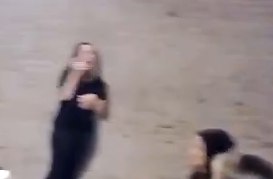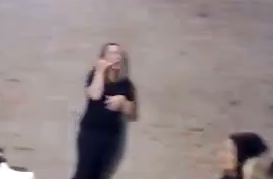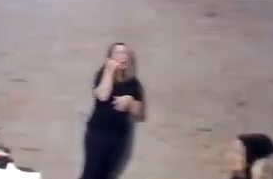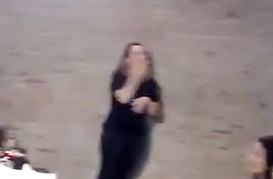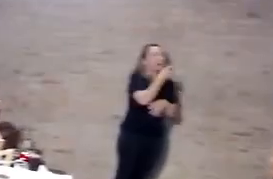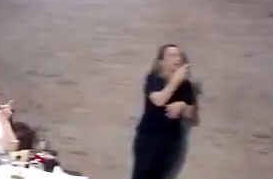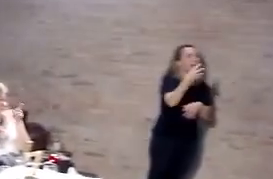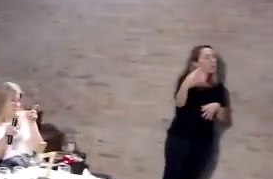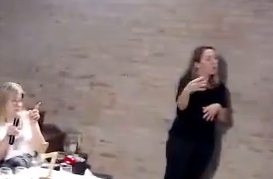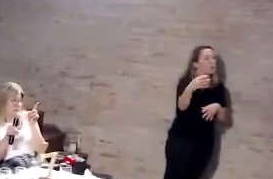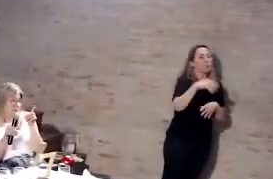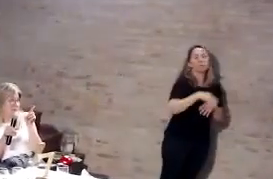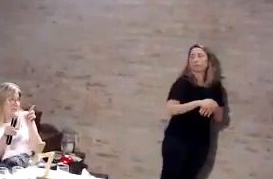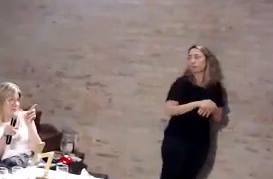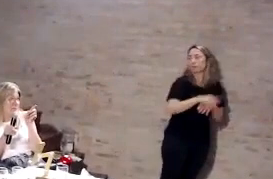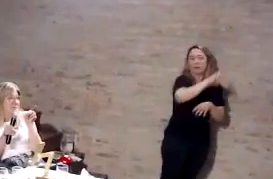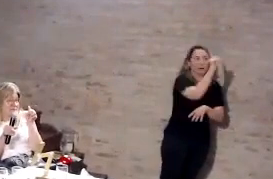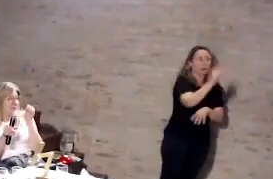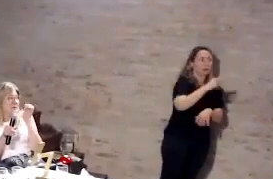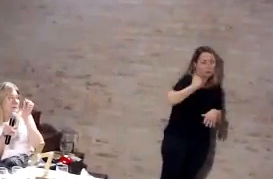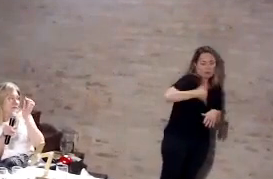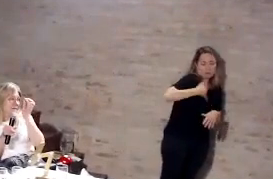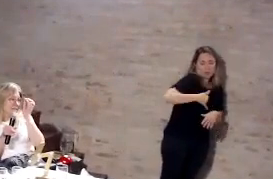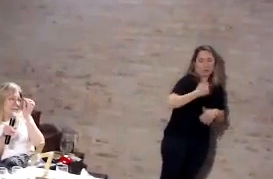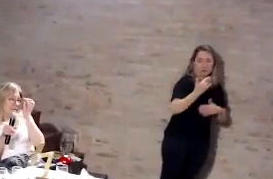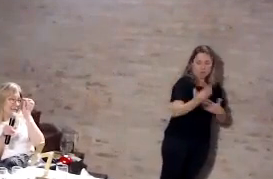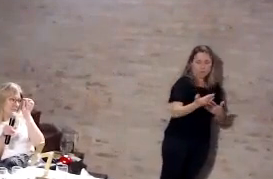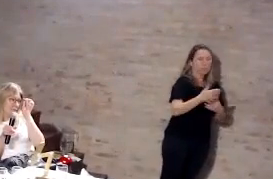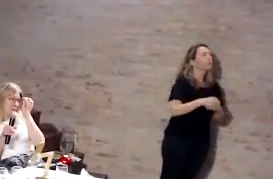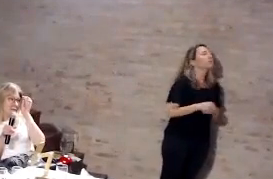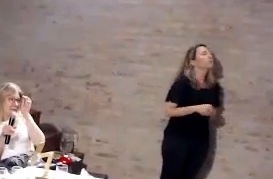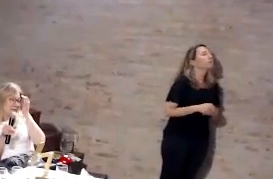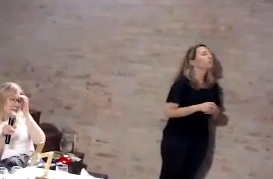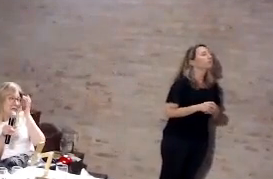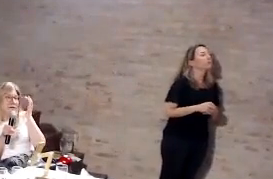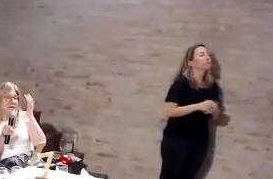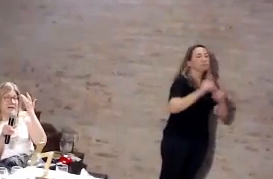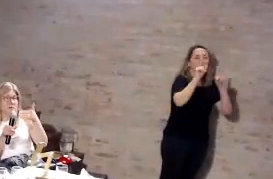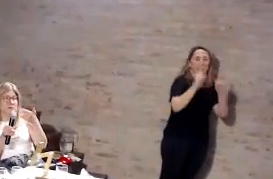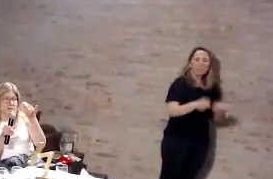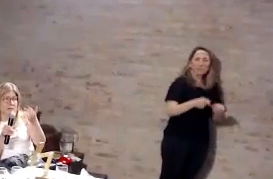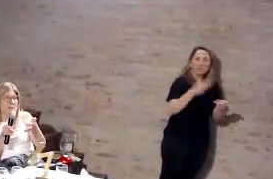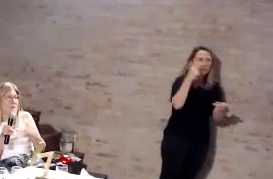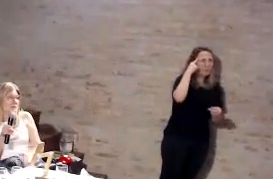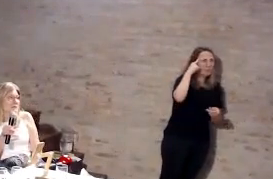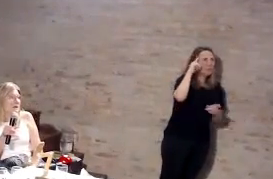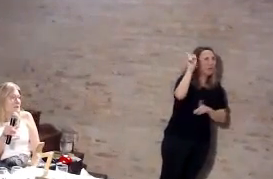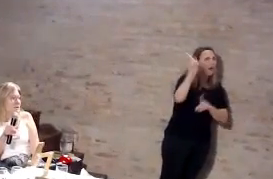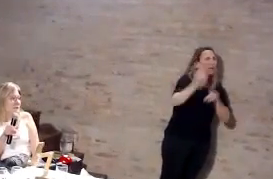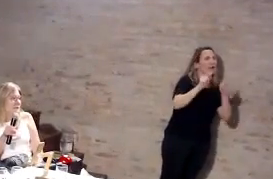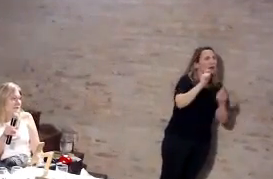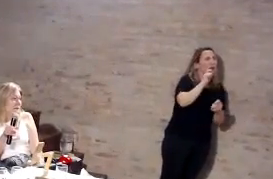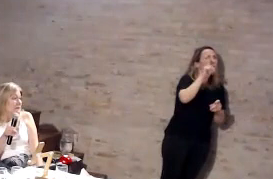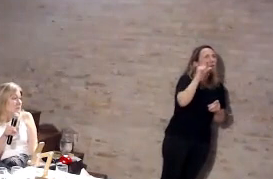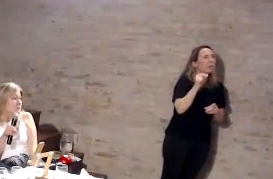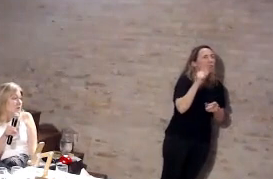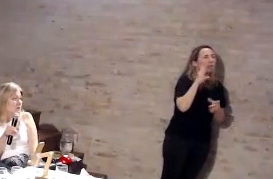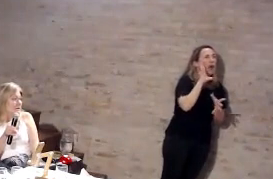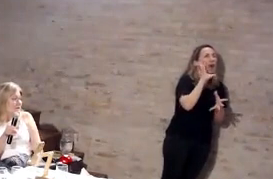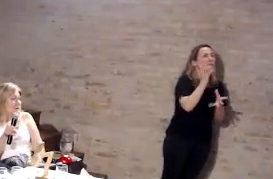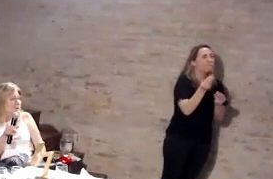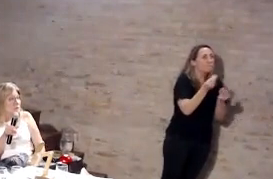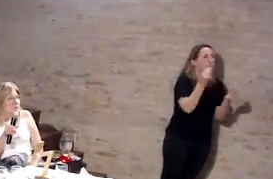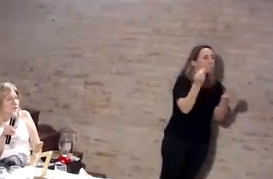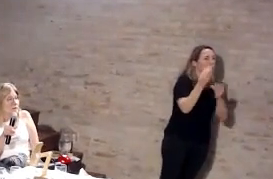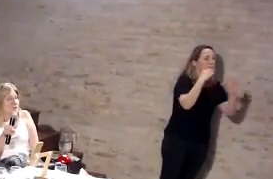línea 144 creo que es Es nacional o sí Bueno también me me digo habrá alguna vía de Whatsapp